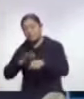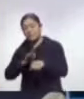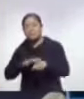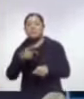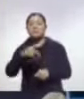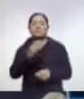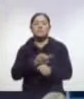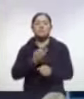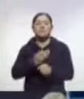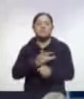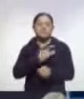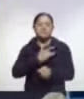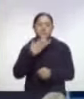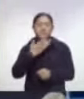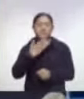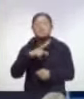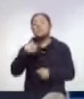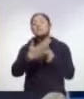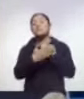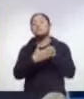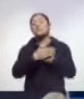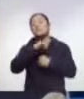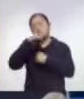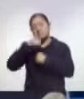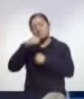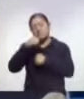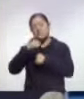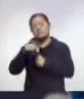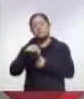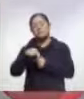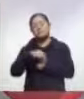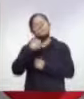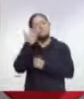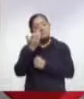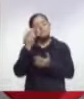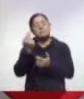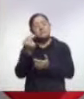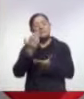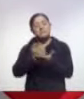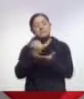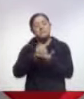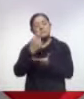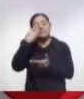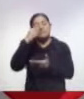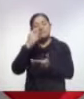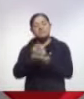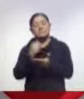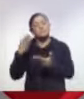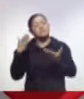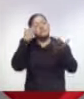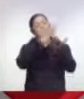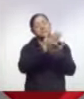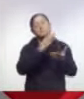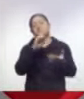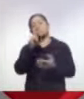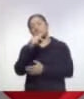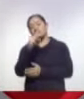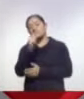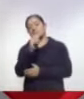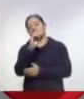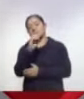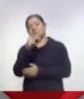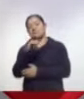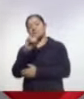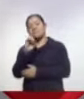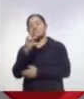siguiente pelea para ser representante nacional y buscar el boleto a Tokio 2020. Pues, esperemos en la siguiente pelea dar la mejor y, pues, así